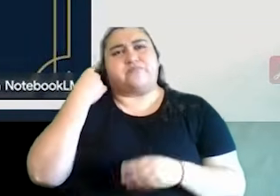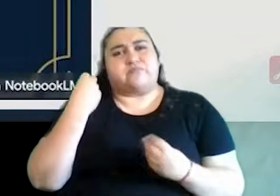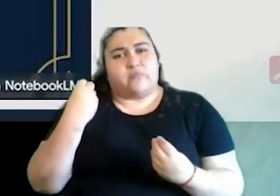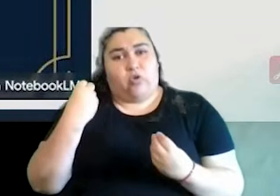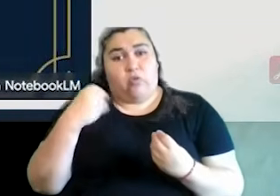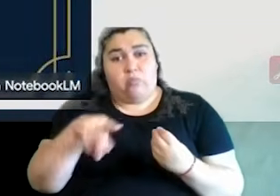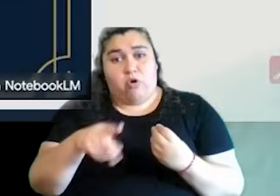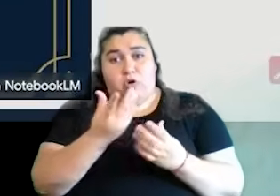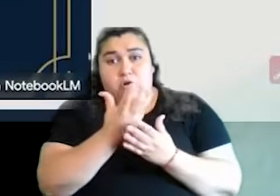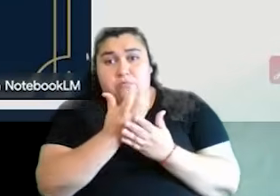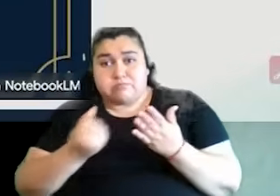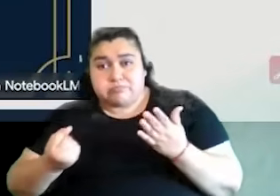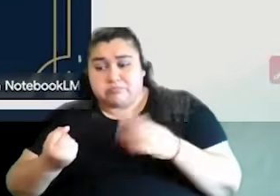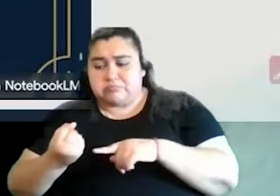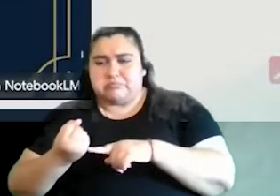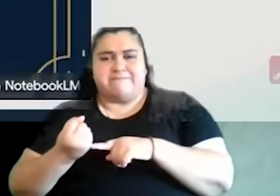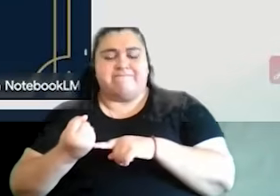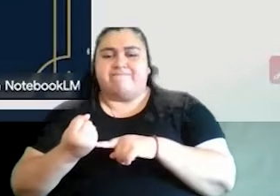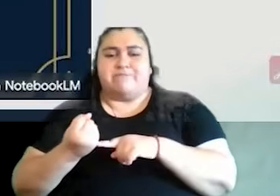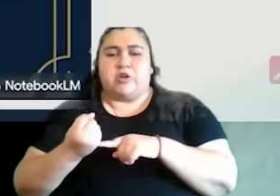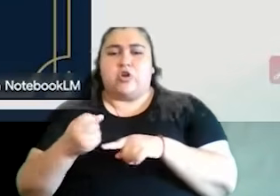liquidación no vamos a tener el famoso